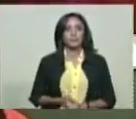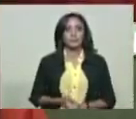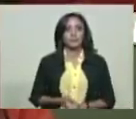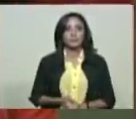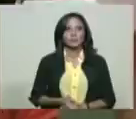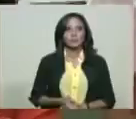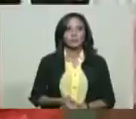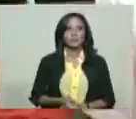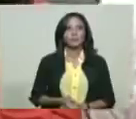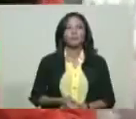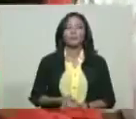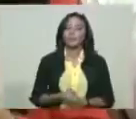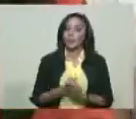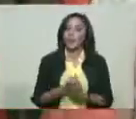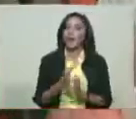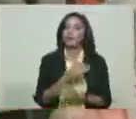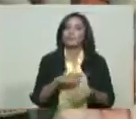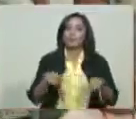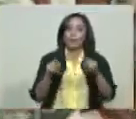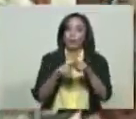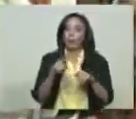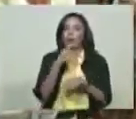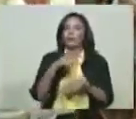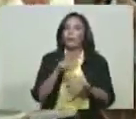igualmente quiero ratificar